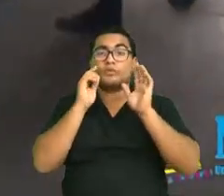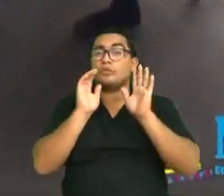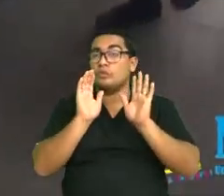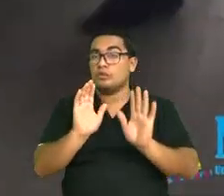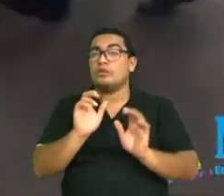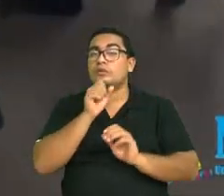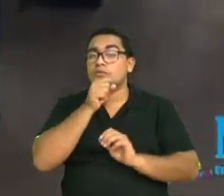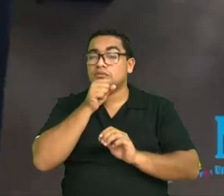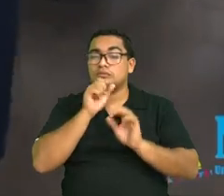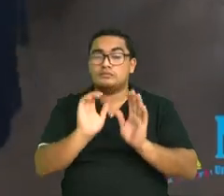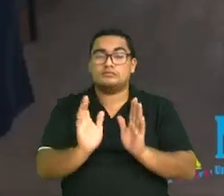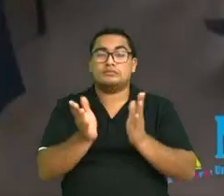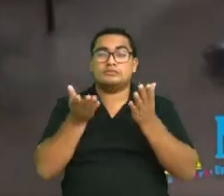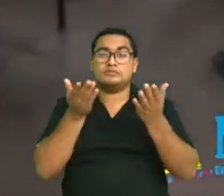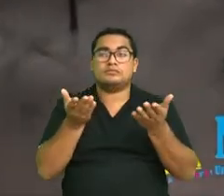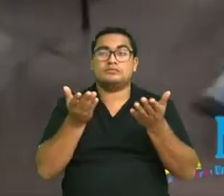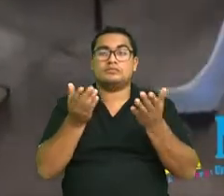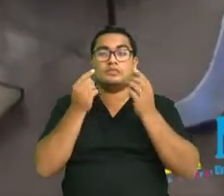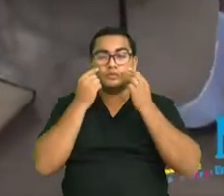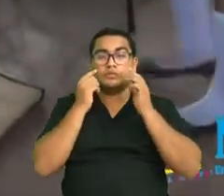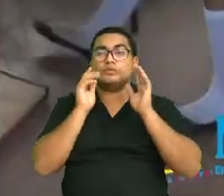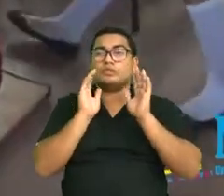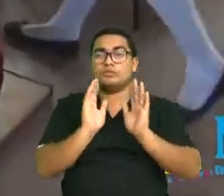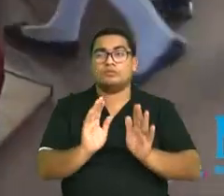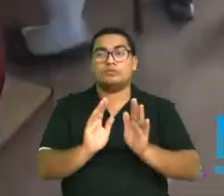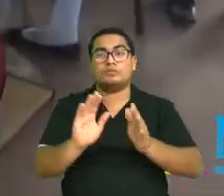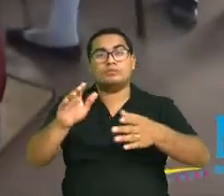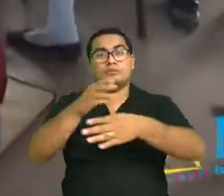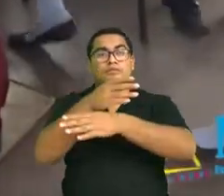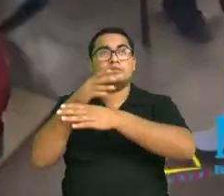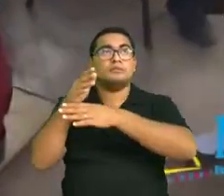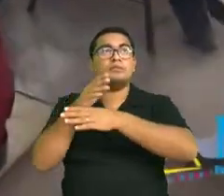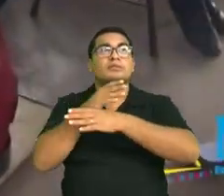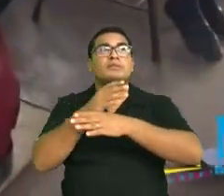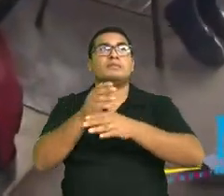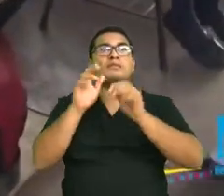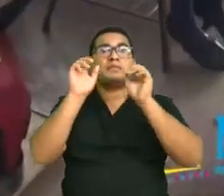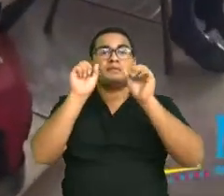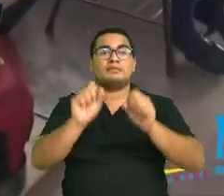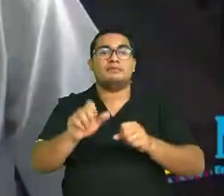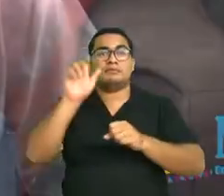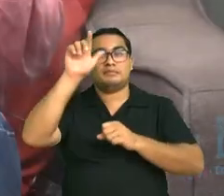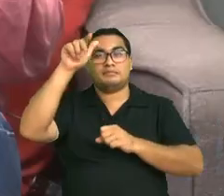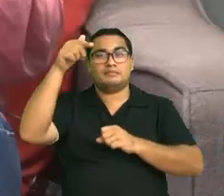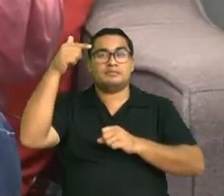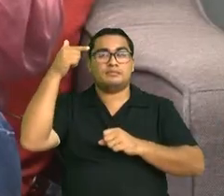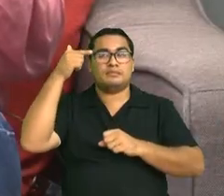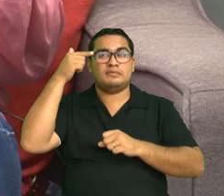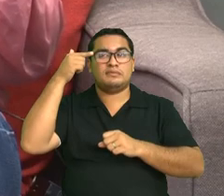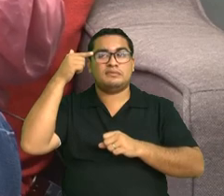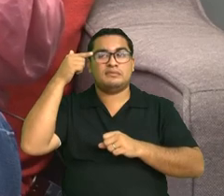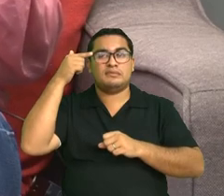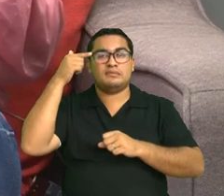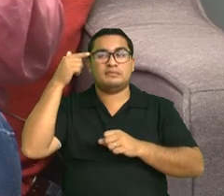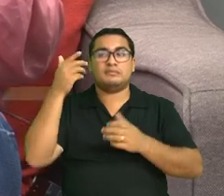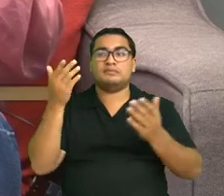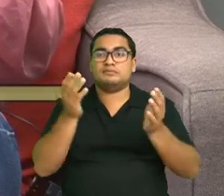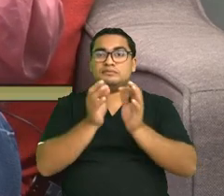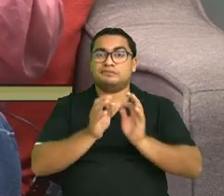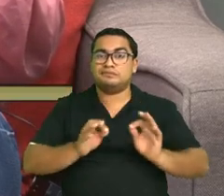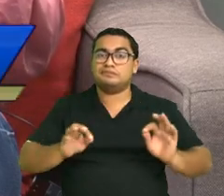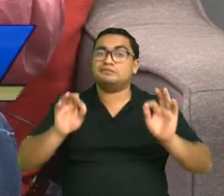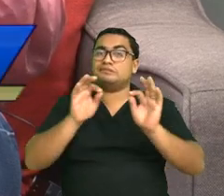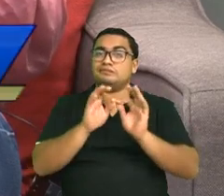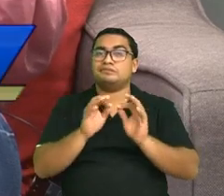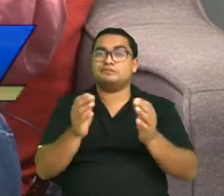adultos mayores y optimizar todas esas oportunidades que nos da nuestro gobierno, porque yo digo que eso es una